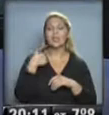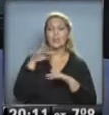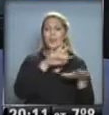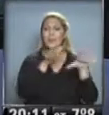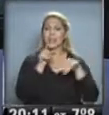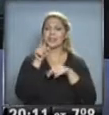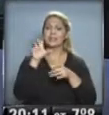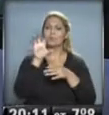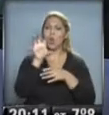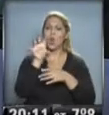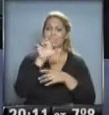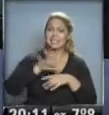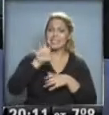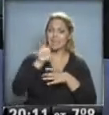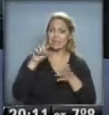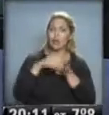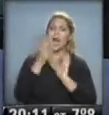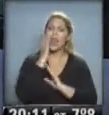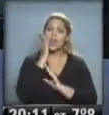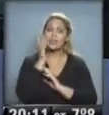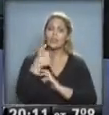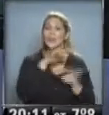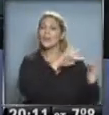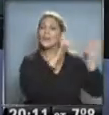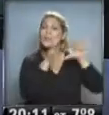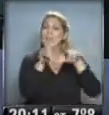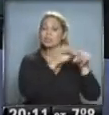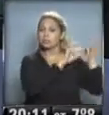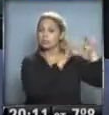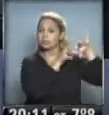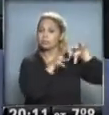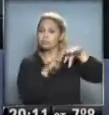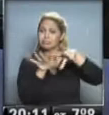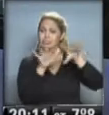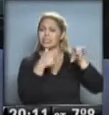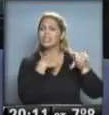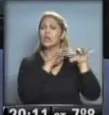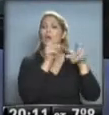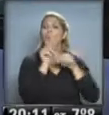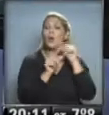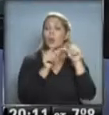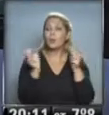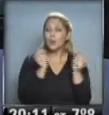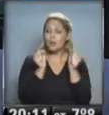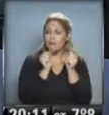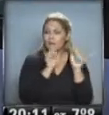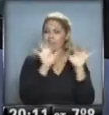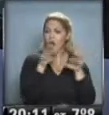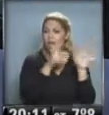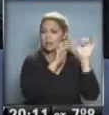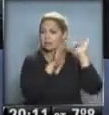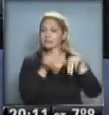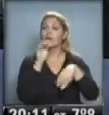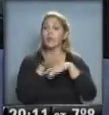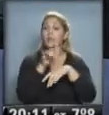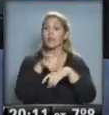zona central recién a partir de la tarde. Los vientos soplarán del sector oeste. A medida que llegue el aire frío al sur de la provincia de Buenos Aires, va a